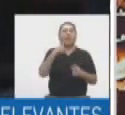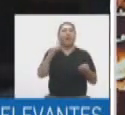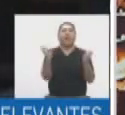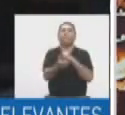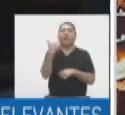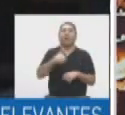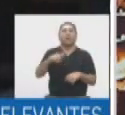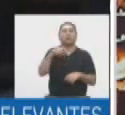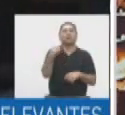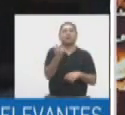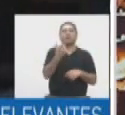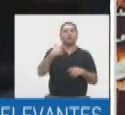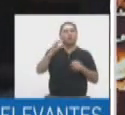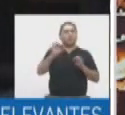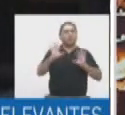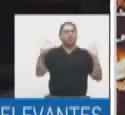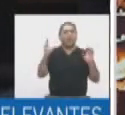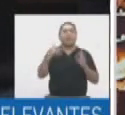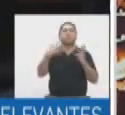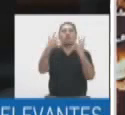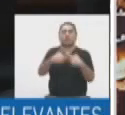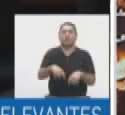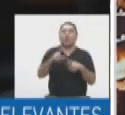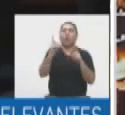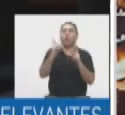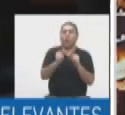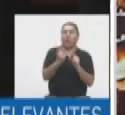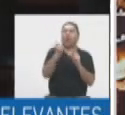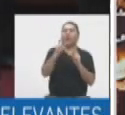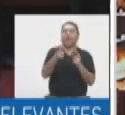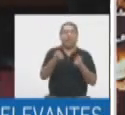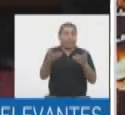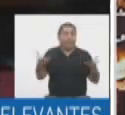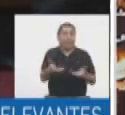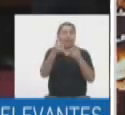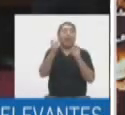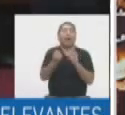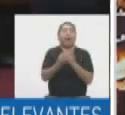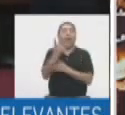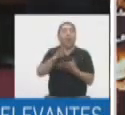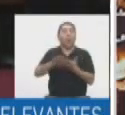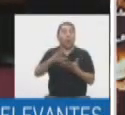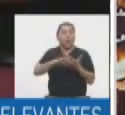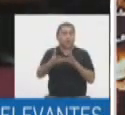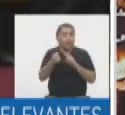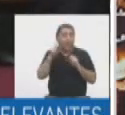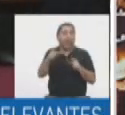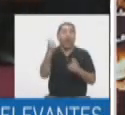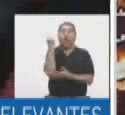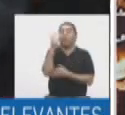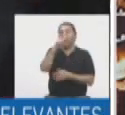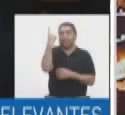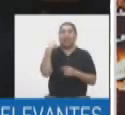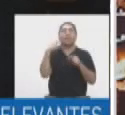como quieras realmente alguien que a la empresa le sirve le produce pero lamentablemente como saben que hay muchos